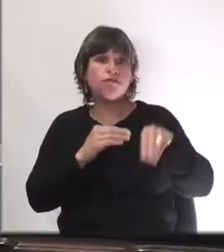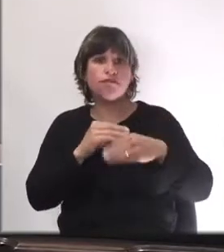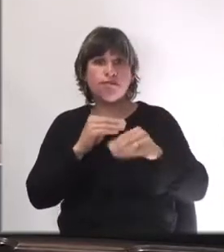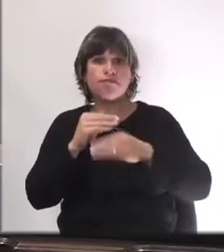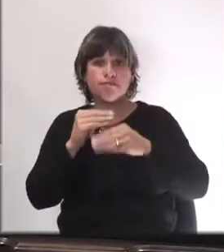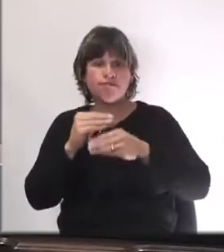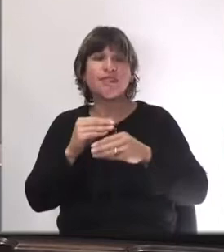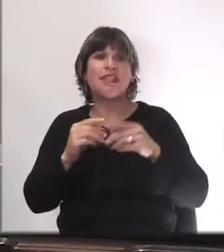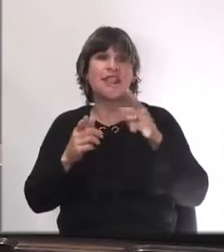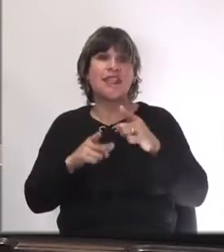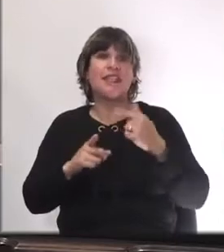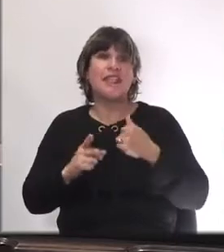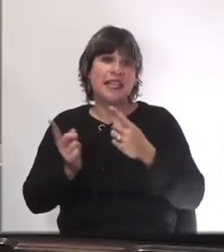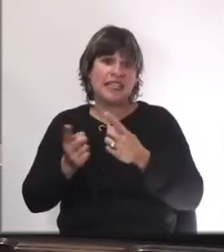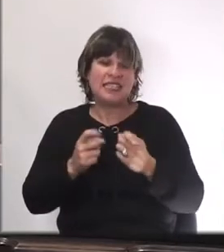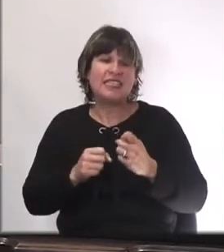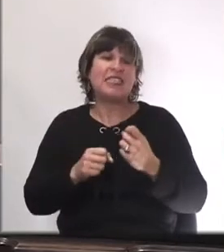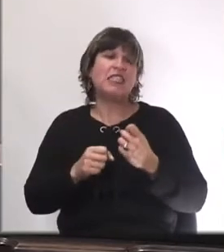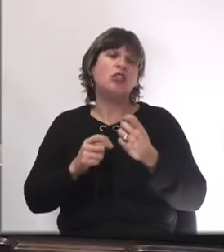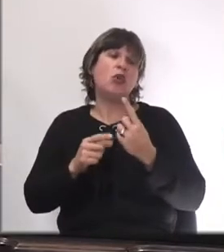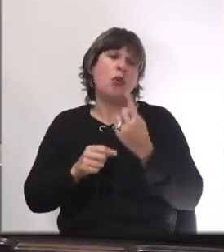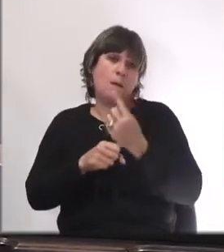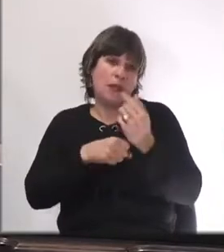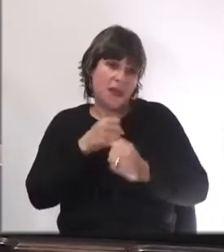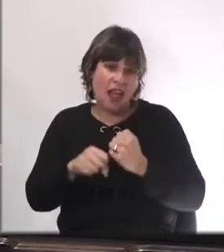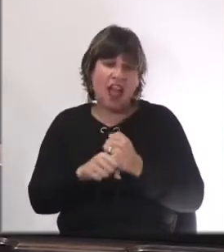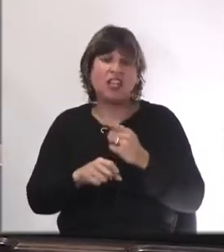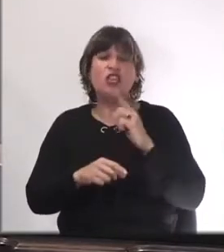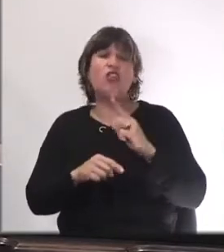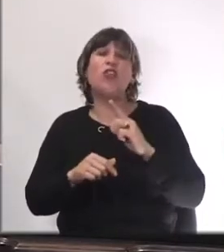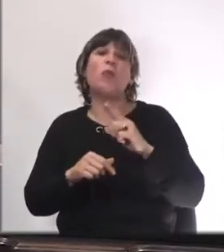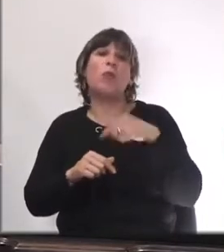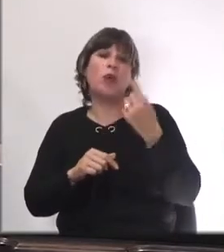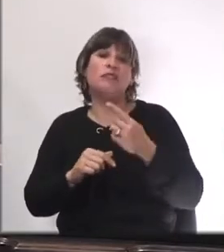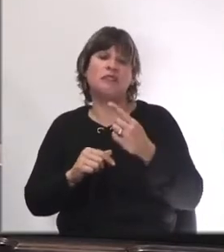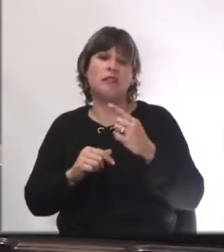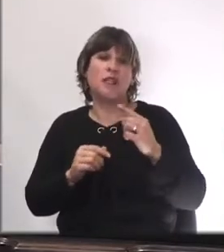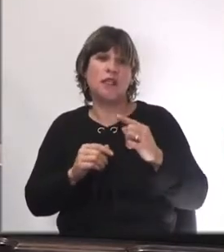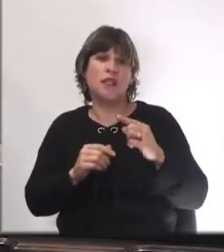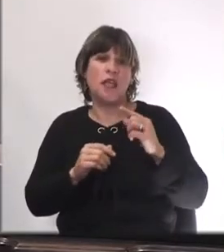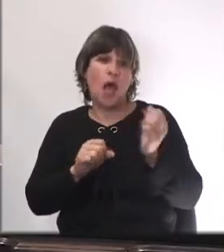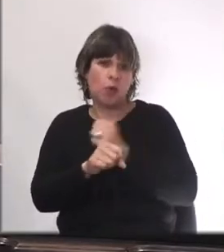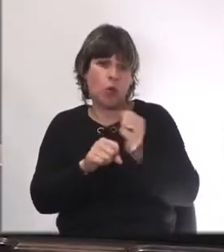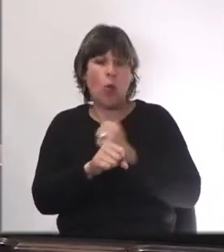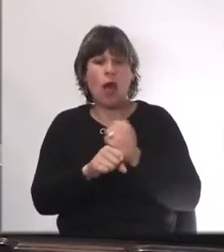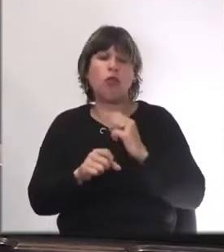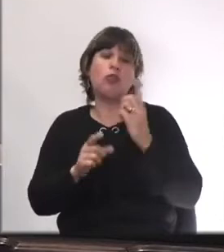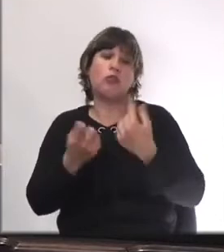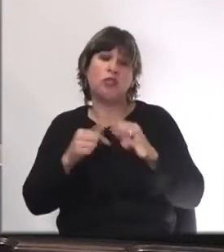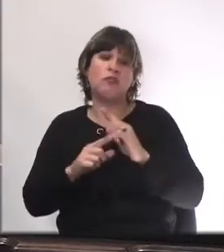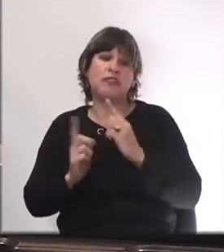primera generación preciso solo primero, la segunda preciso primero y segundo, y hoy